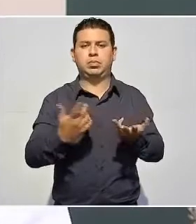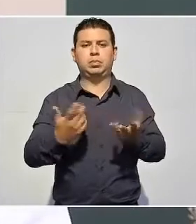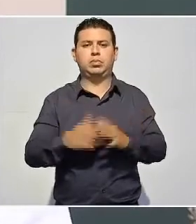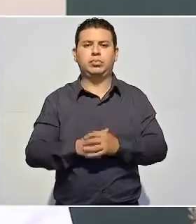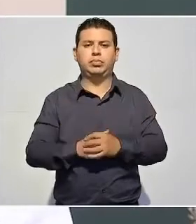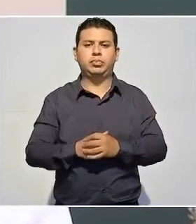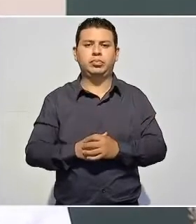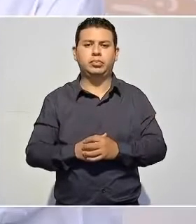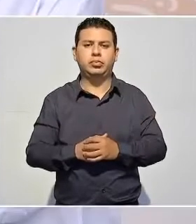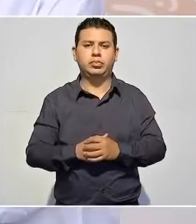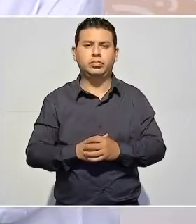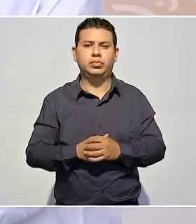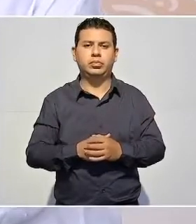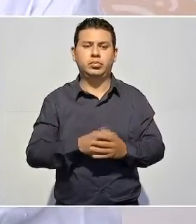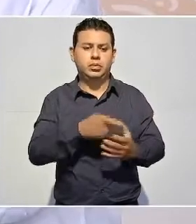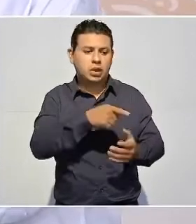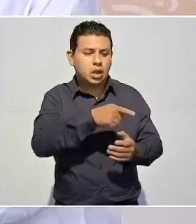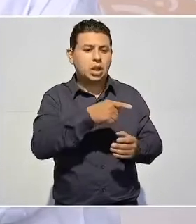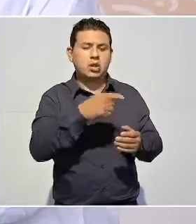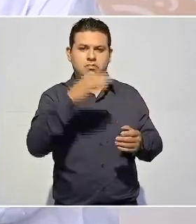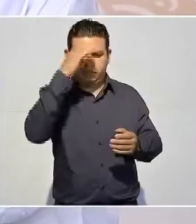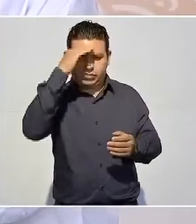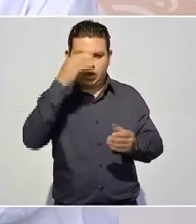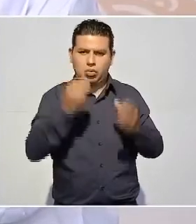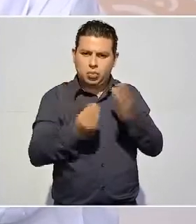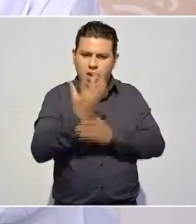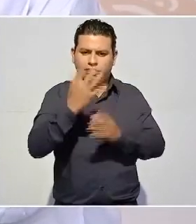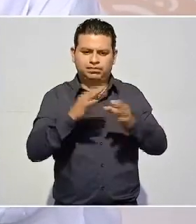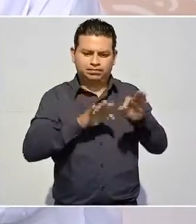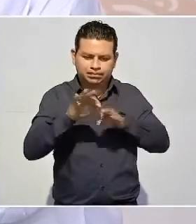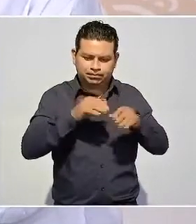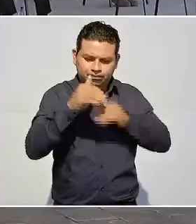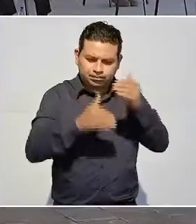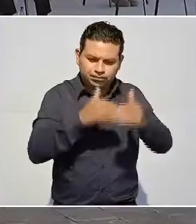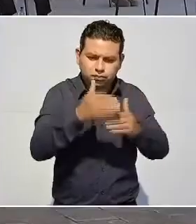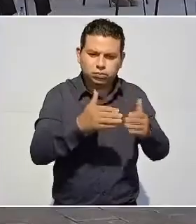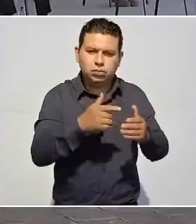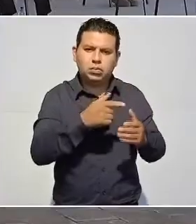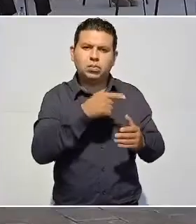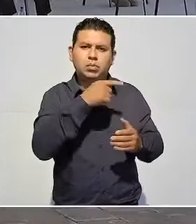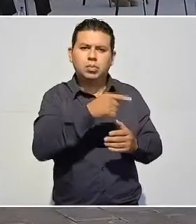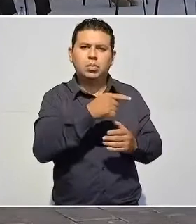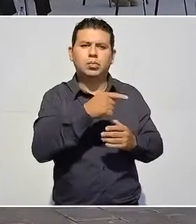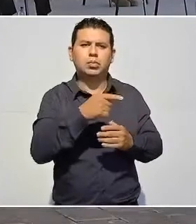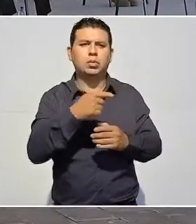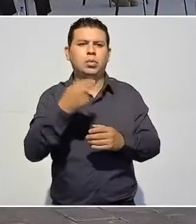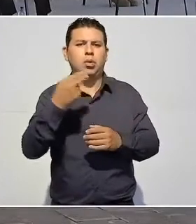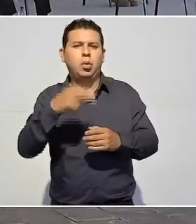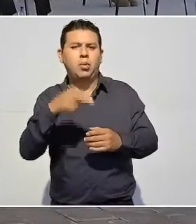medida y actualización conocida como UMA.